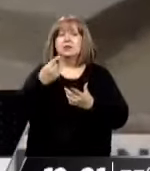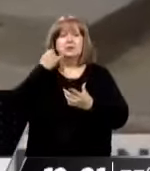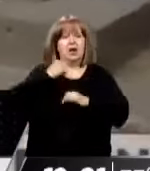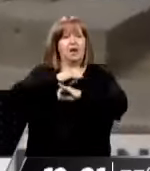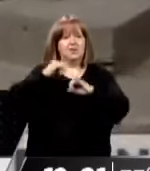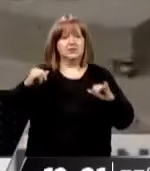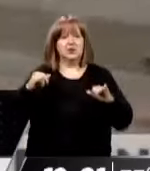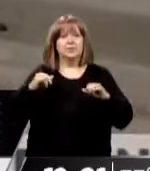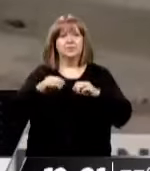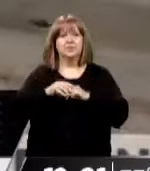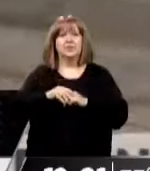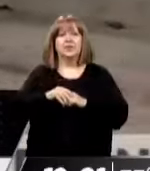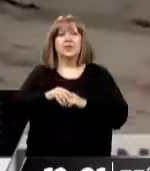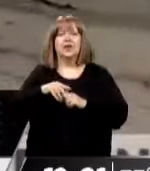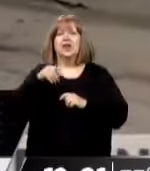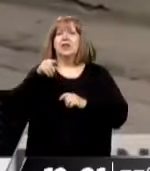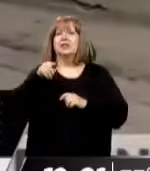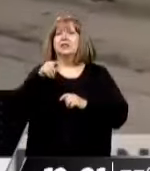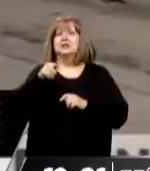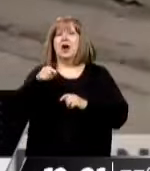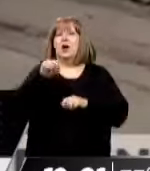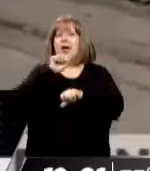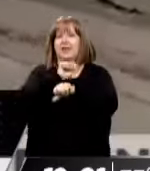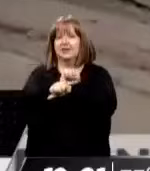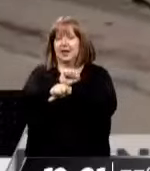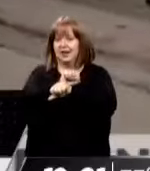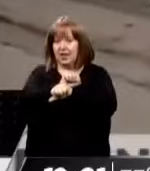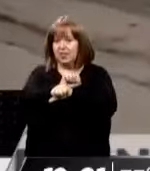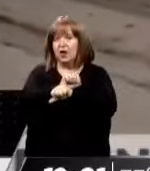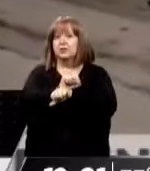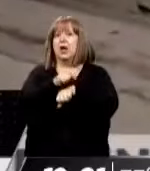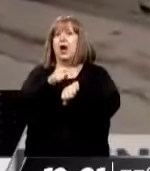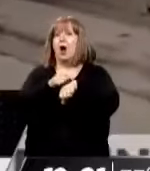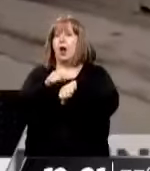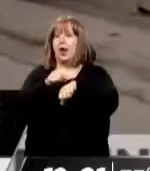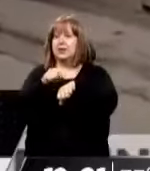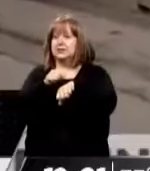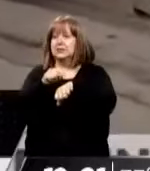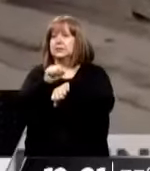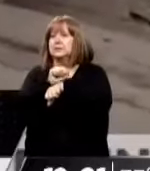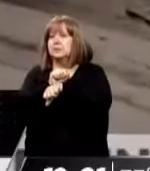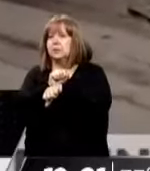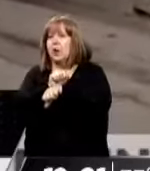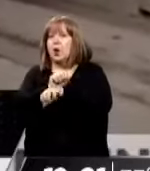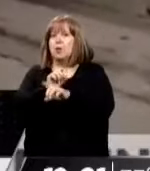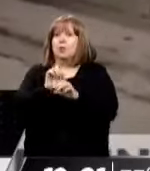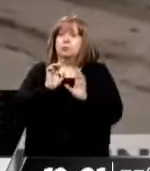por algunas horas. Habrá que definir su situación de detención, su imputación, o en todo caso,